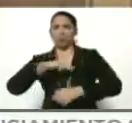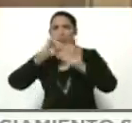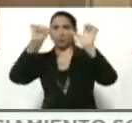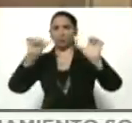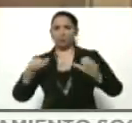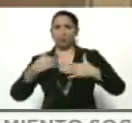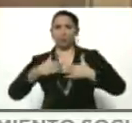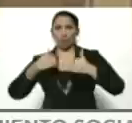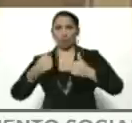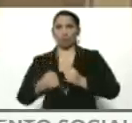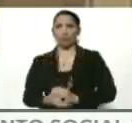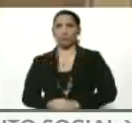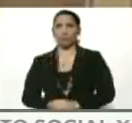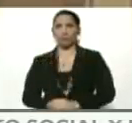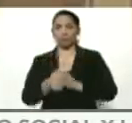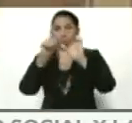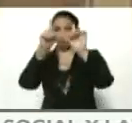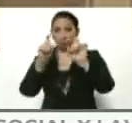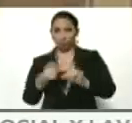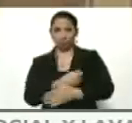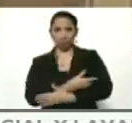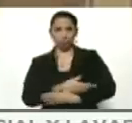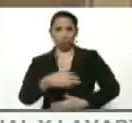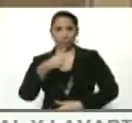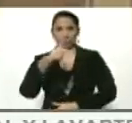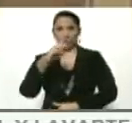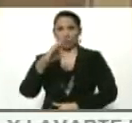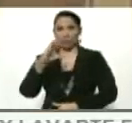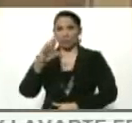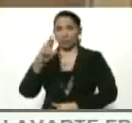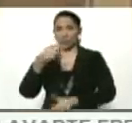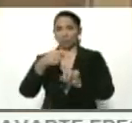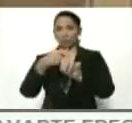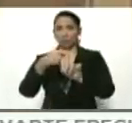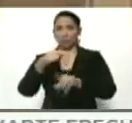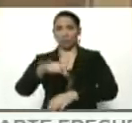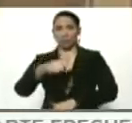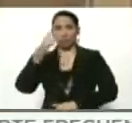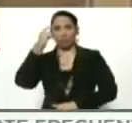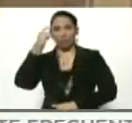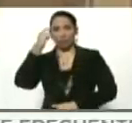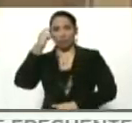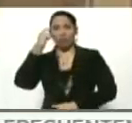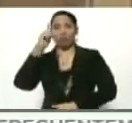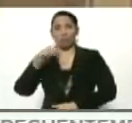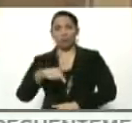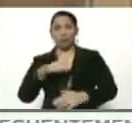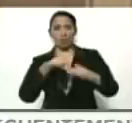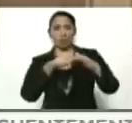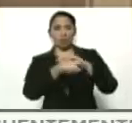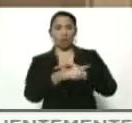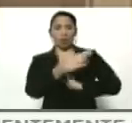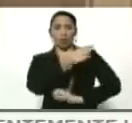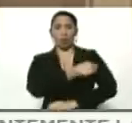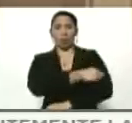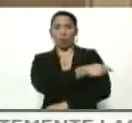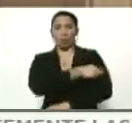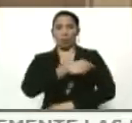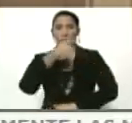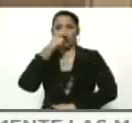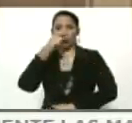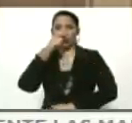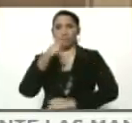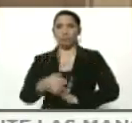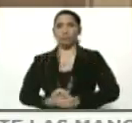a través de la prueba molecular que sale positiva el día de hoy. Igualmente está ingresada en un hospital